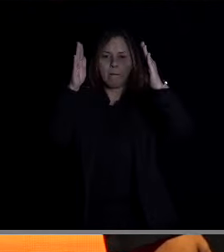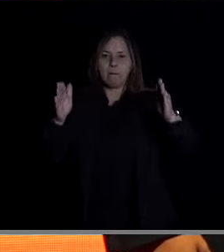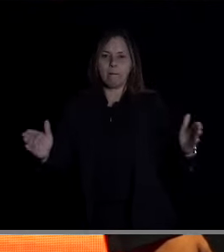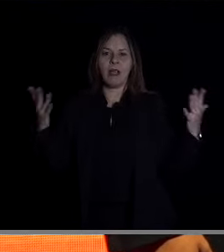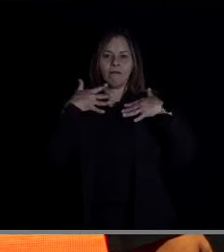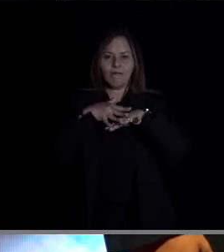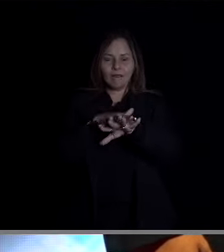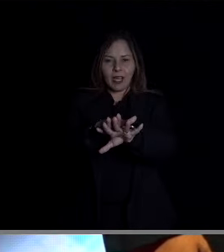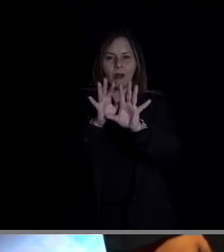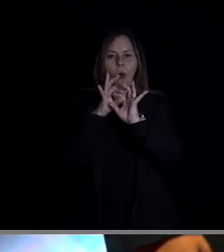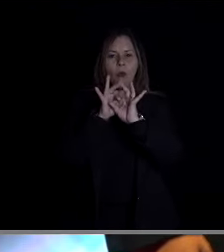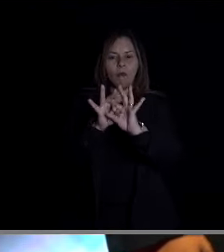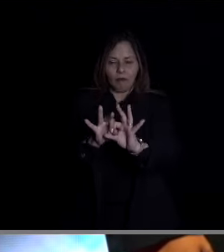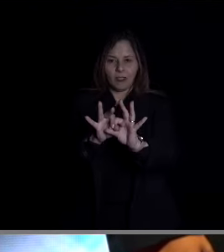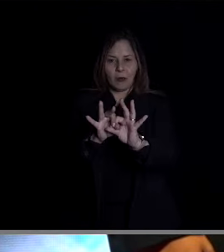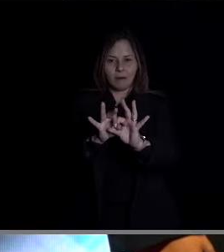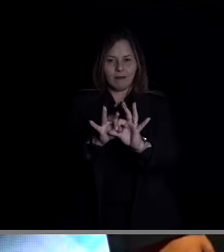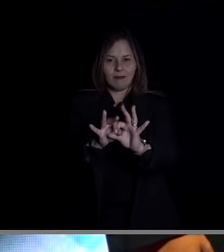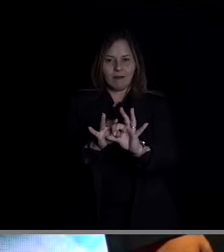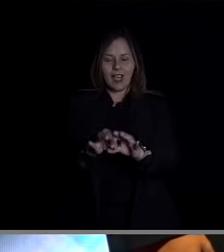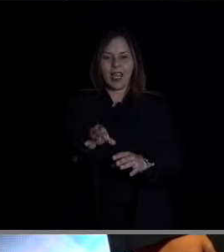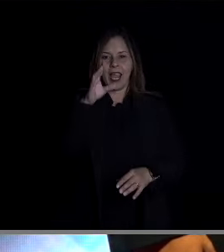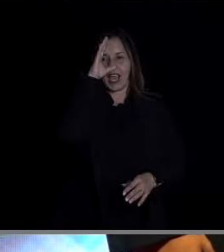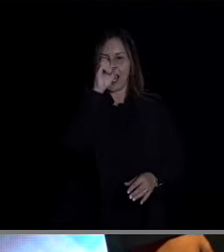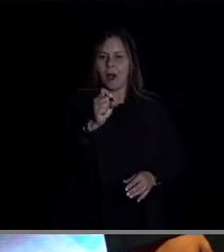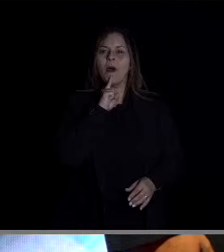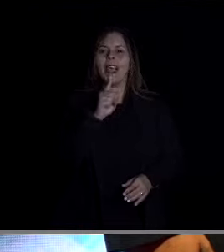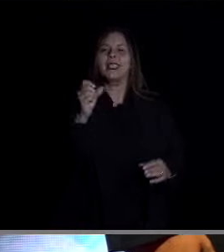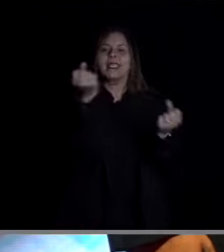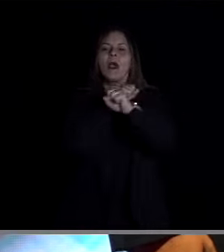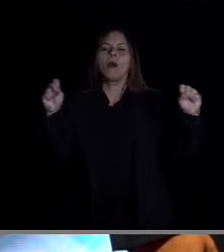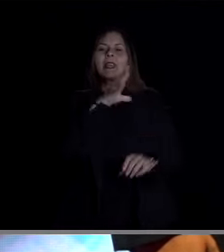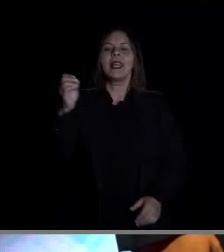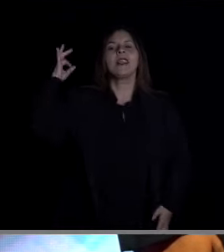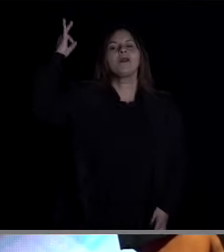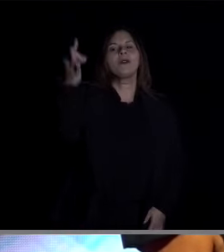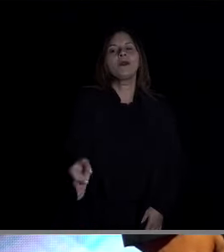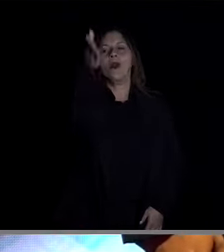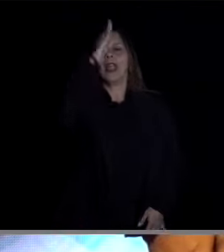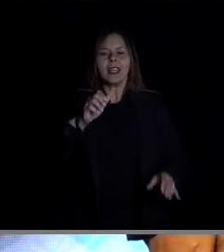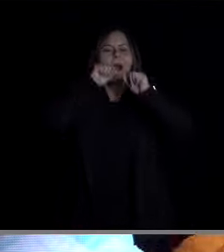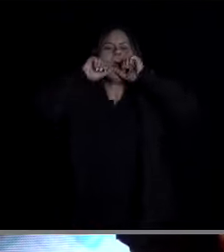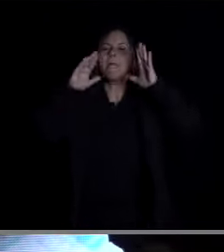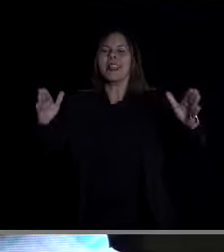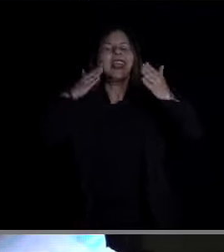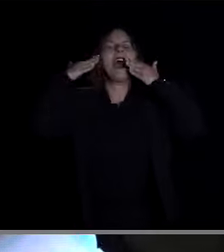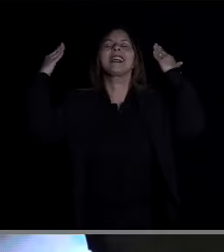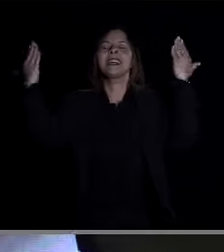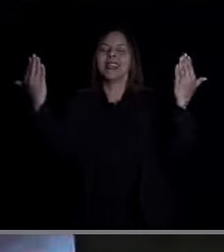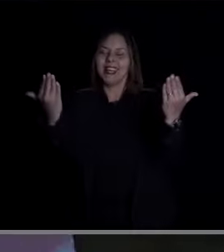armonía, ¿verdad que sí? Porque Caguas es seguridad y futuro. Que Dios los bendiga,